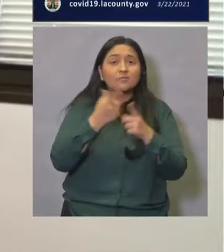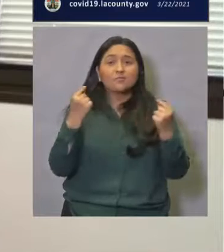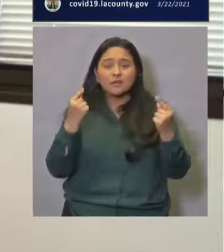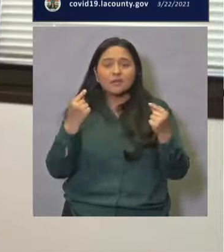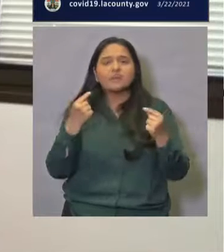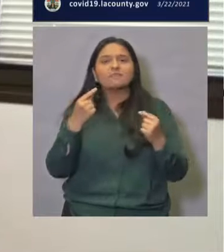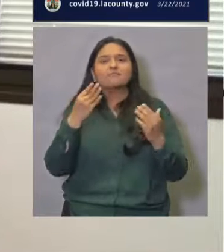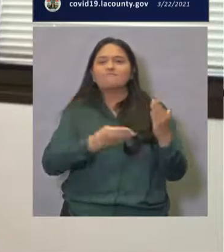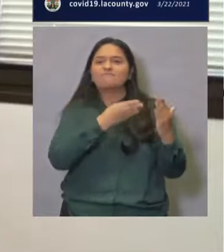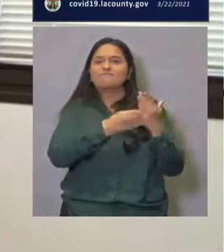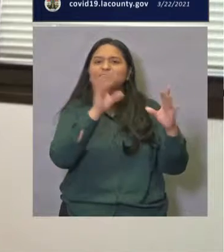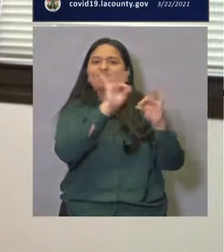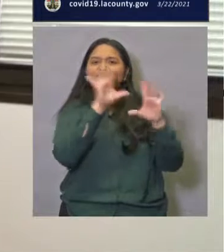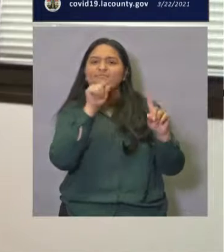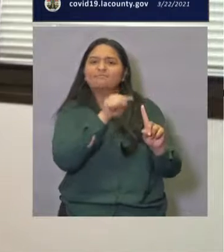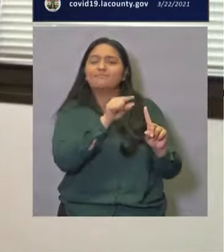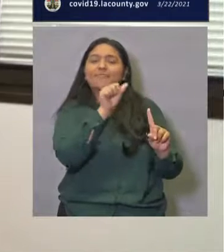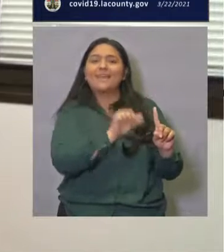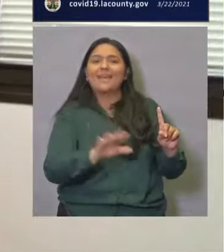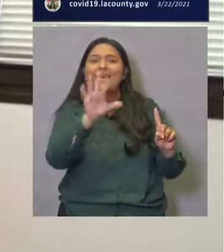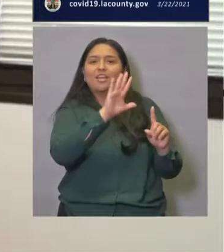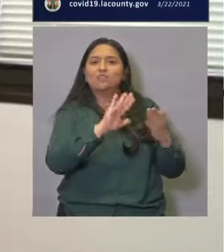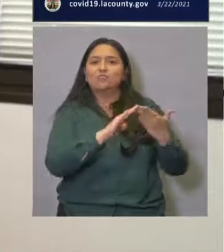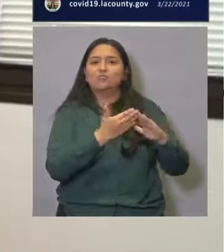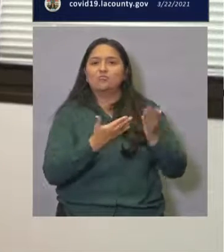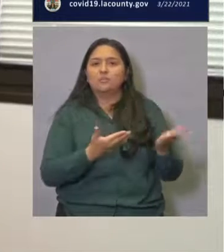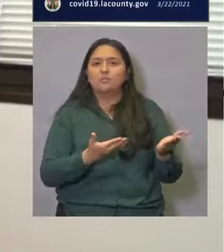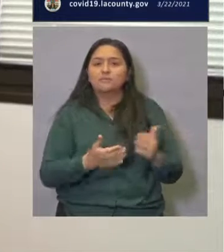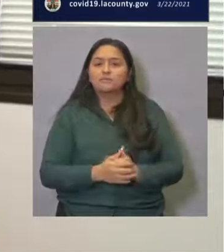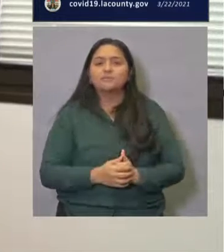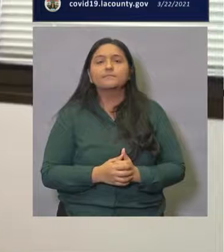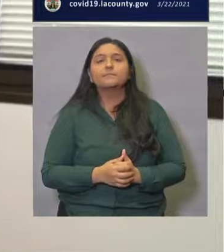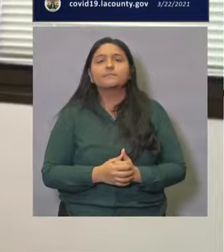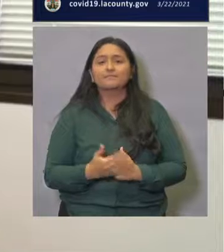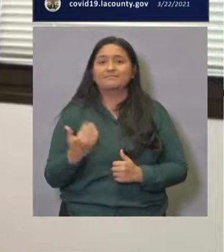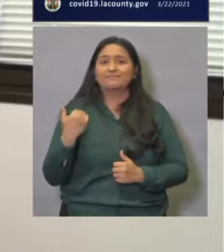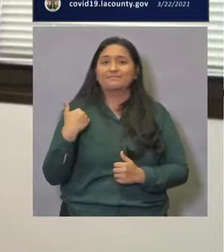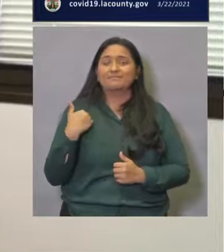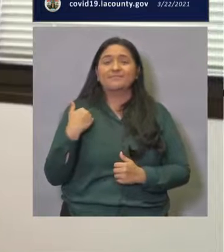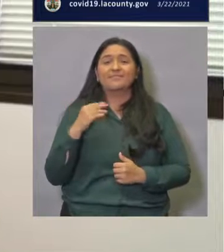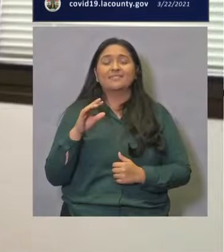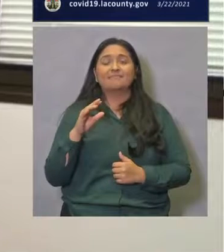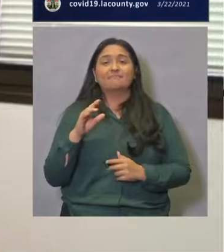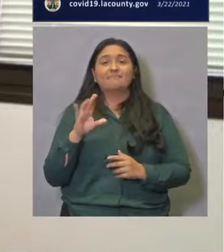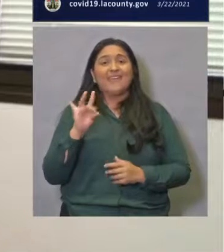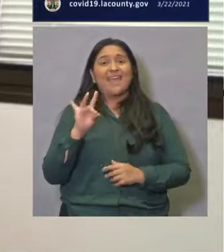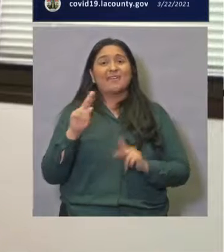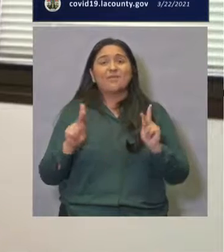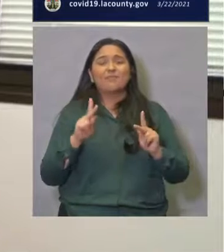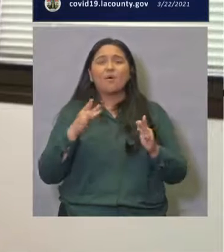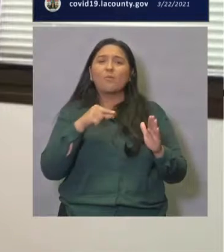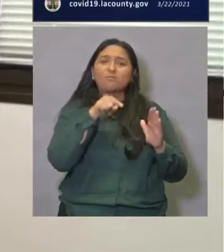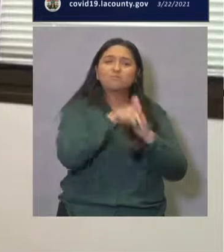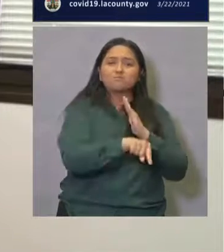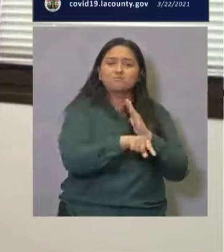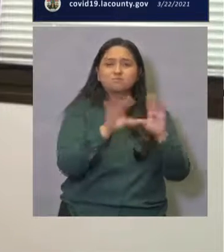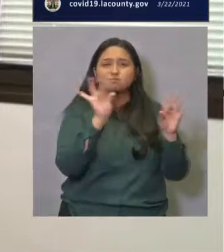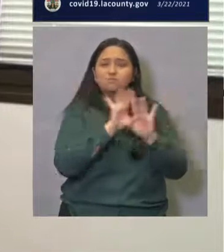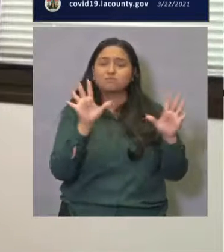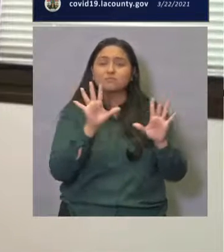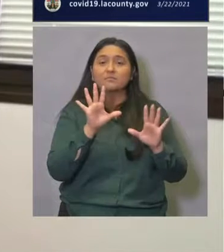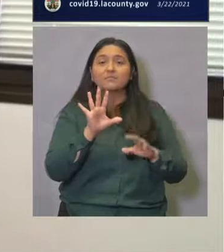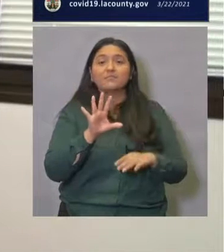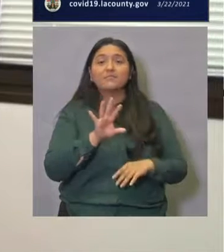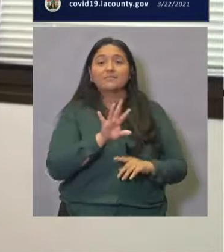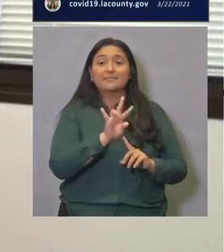en contra de nuestra comunidad asiática. Esta vez, 8 vidas fueron tomadas violentamente, 6 de las cuales eran